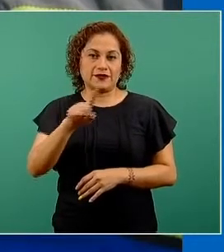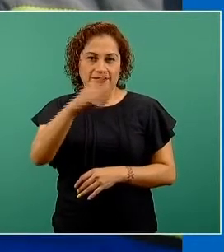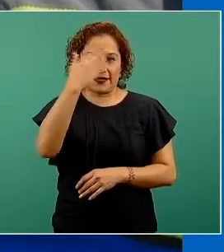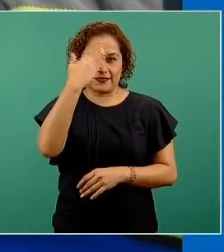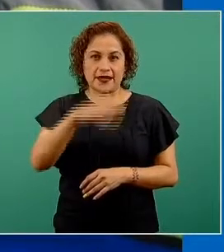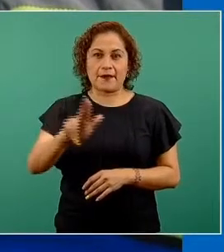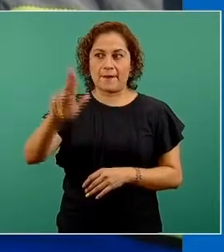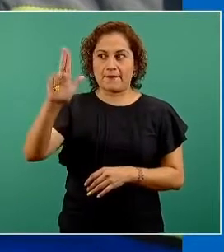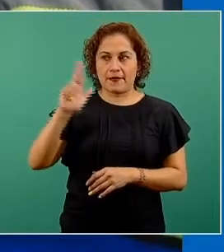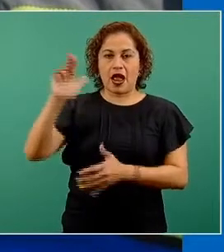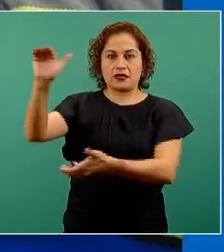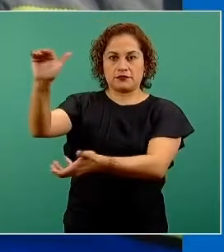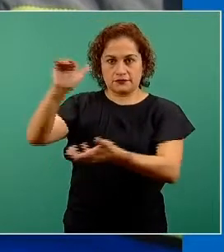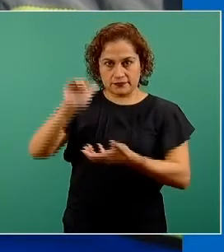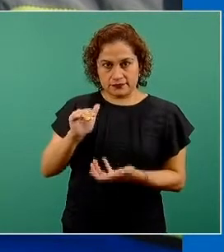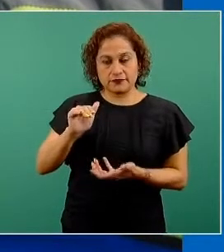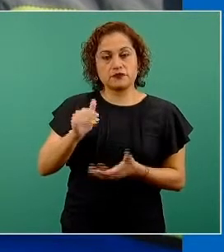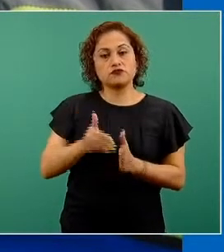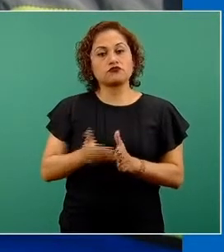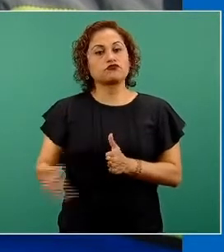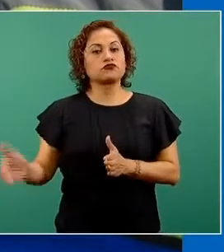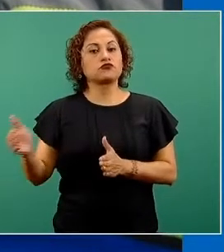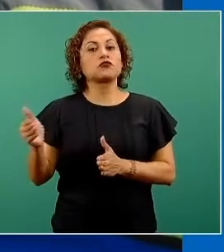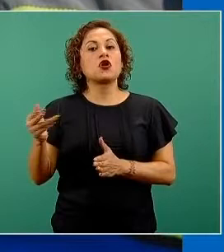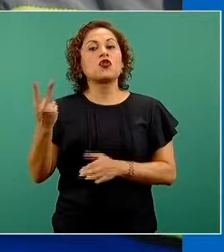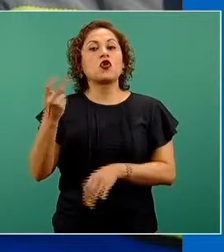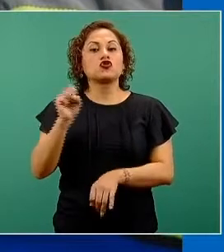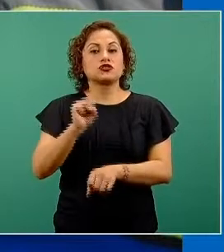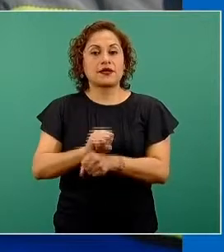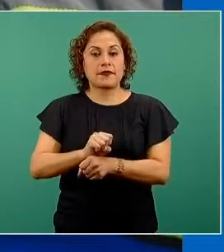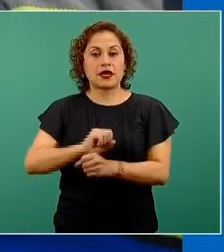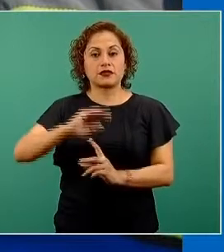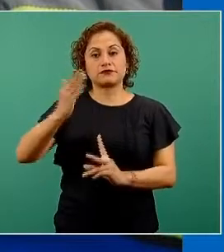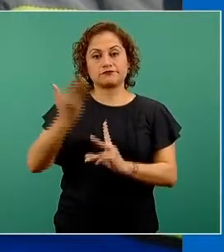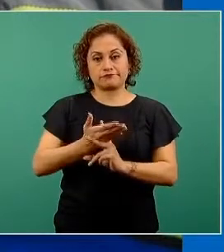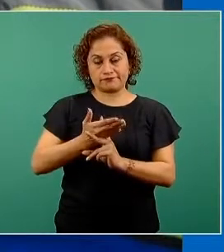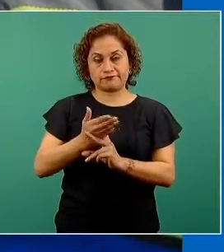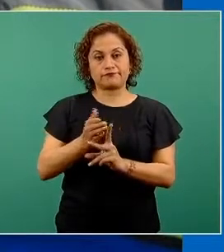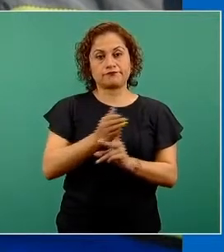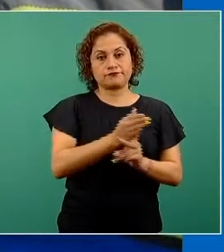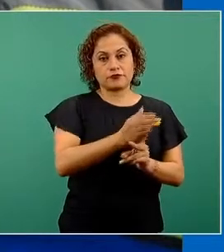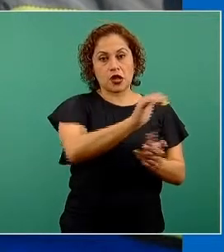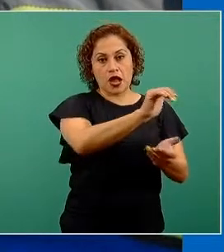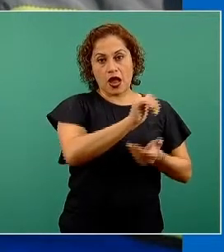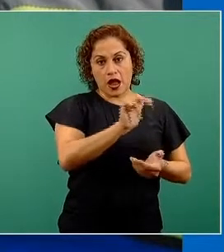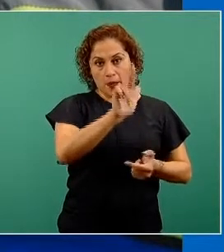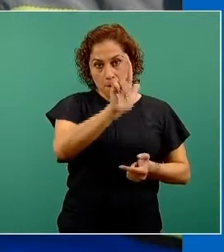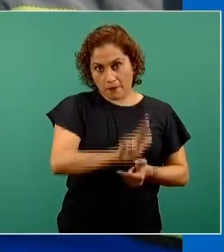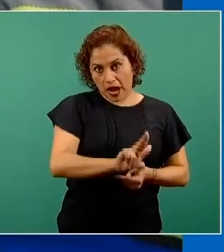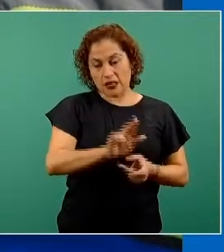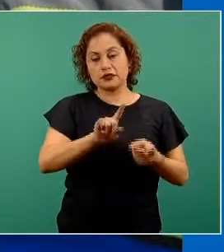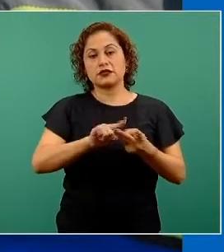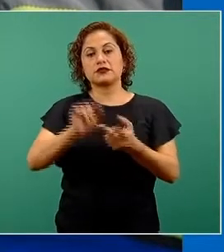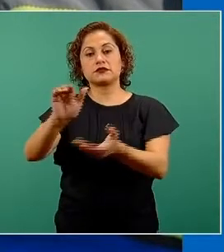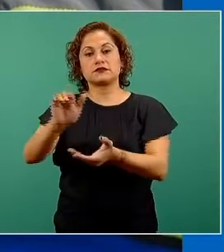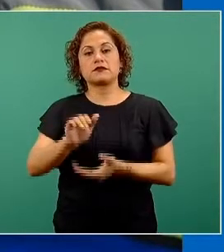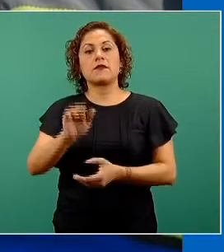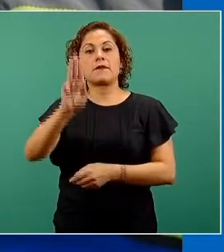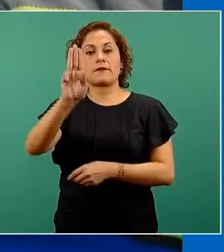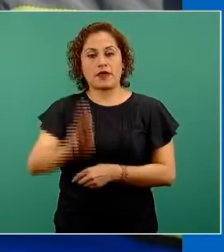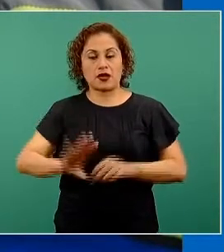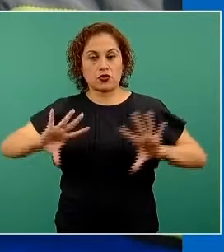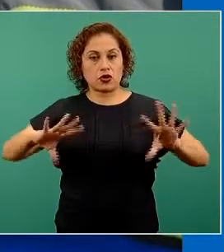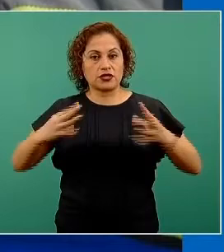el embarque y las últimas 2 semanas el embarque ha quedado dividido en un primer envío los martes y un segundo envío el miércoles, que